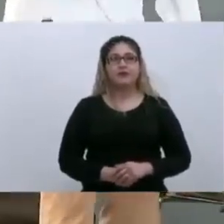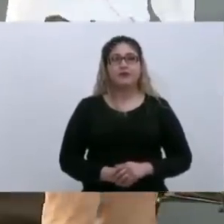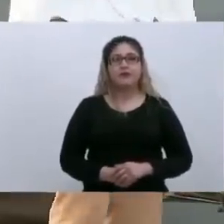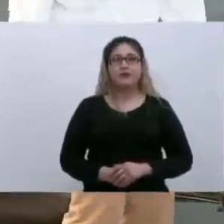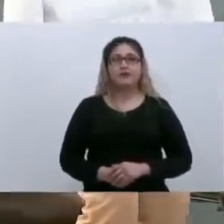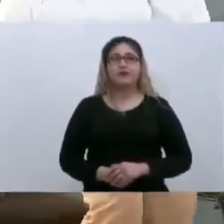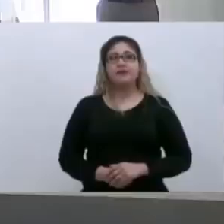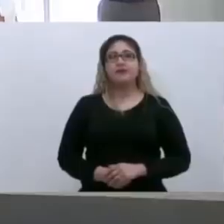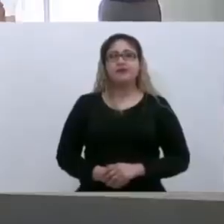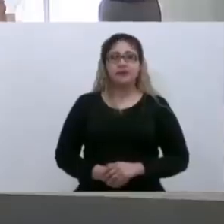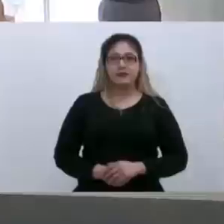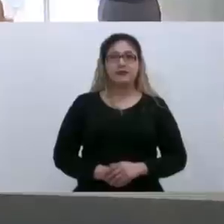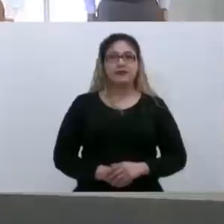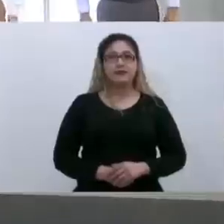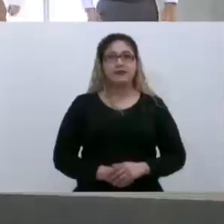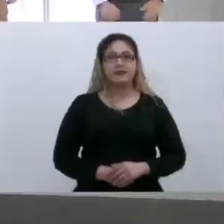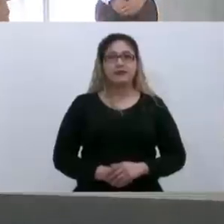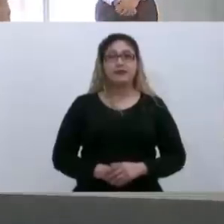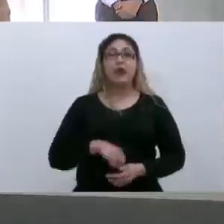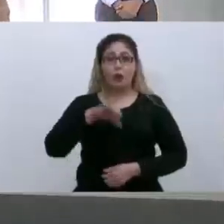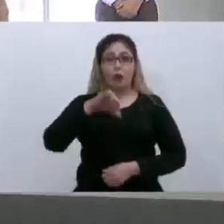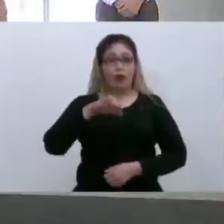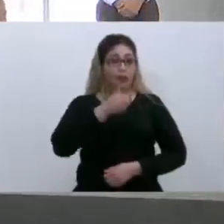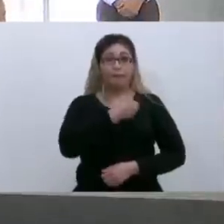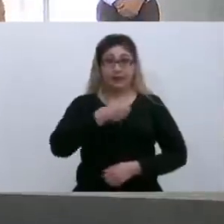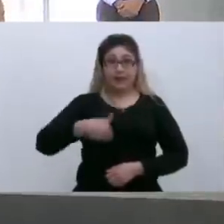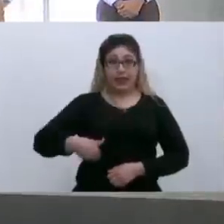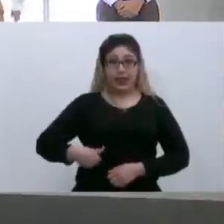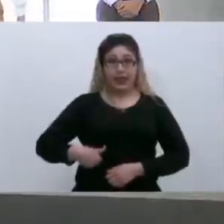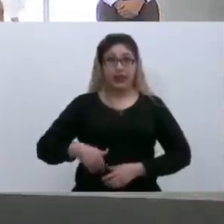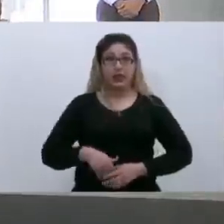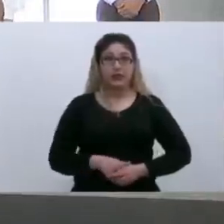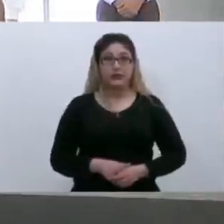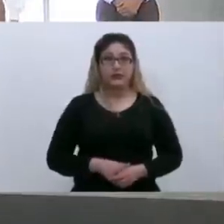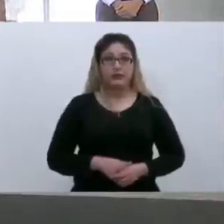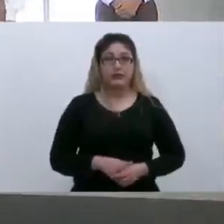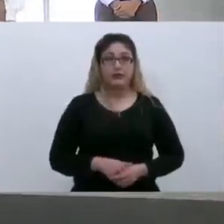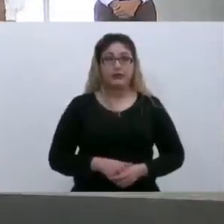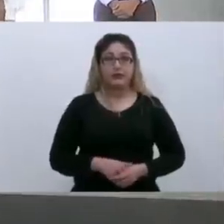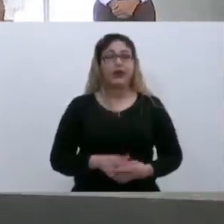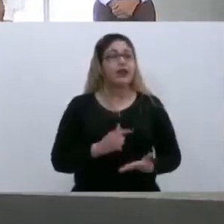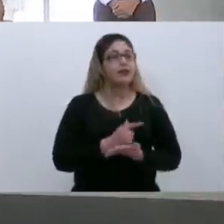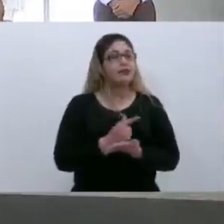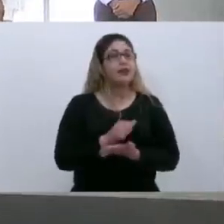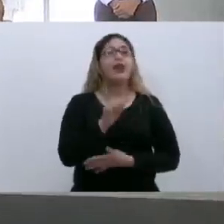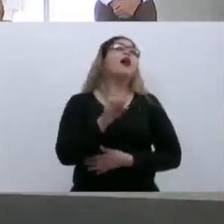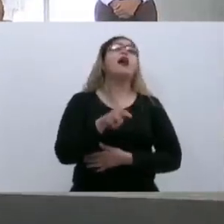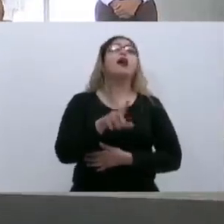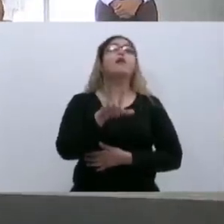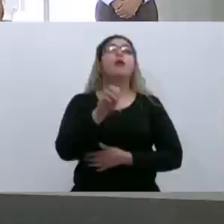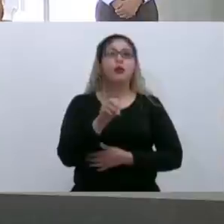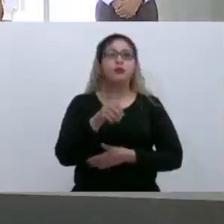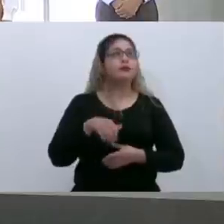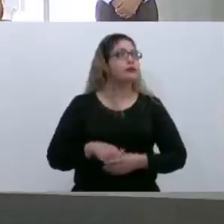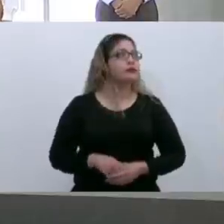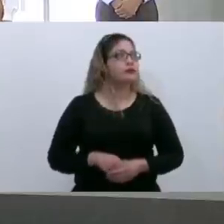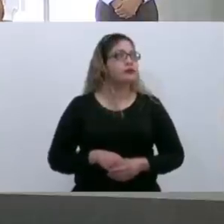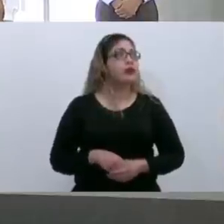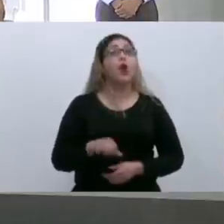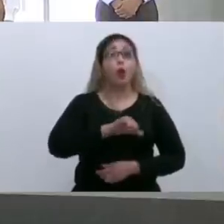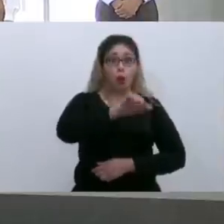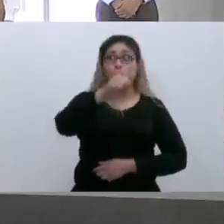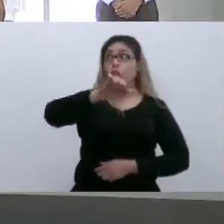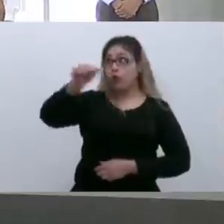En estos momentos, el presidente constitucional de los Estados Unidos Mexicanos, licenciado Andrés Manuel López Obrador, e integrantes del